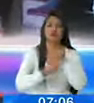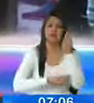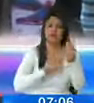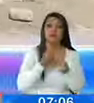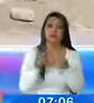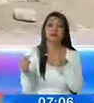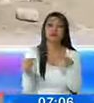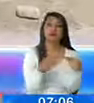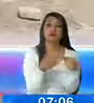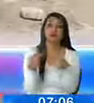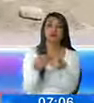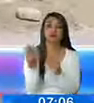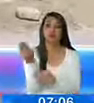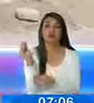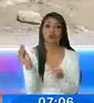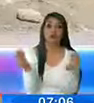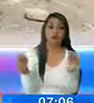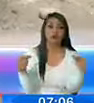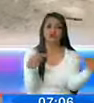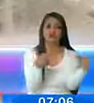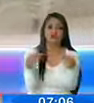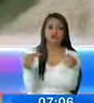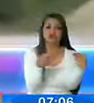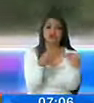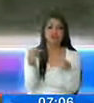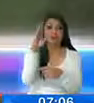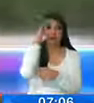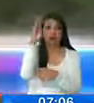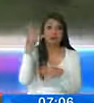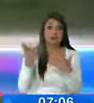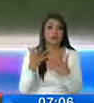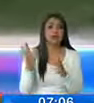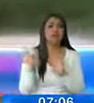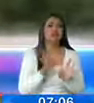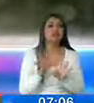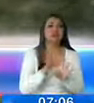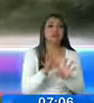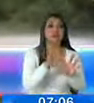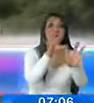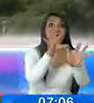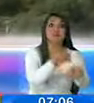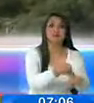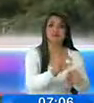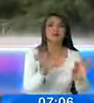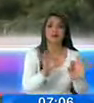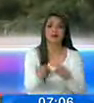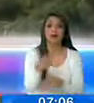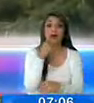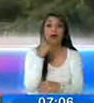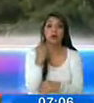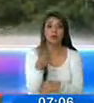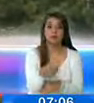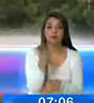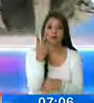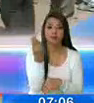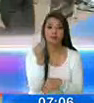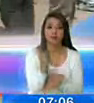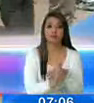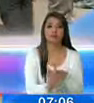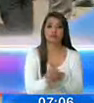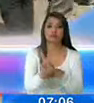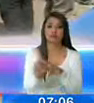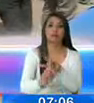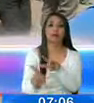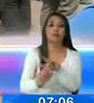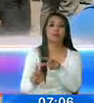una gresca y en medio del operativo, para evitar ser detenidos, presuntamente Raúl y otro amigo, se botaron a la quebrada. ¿Por qué les han